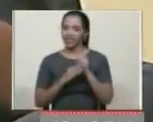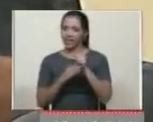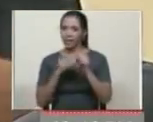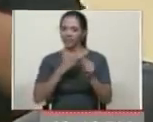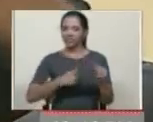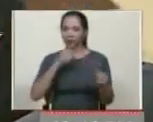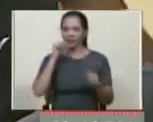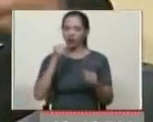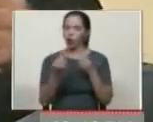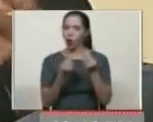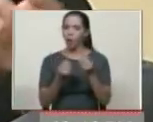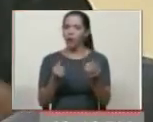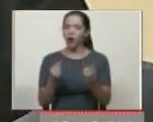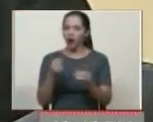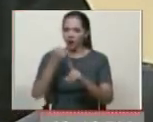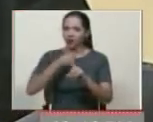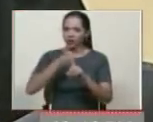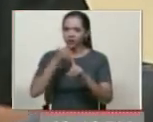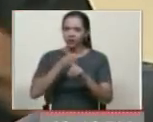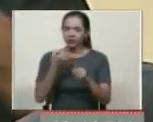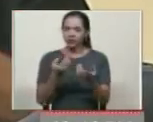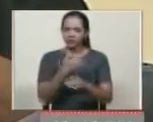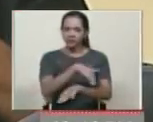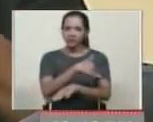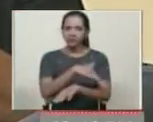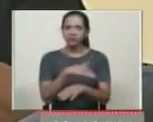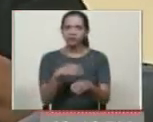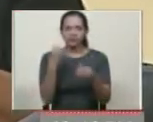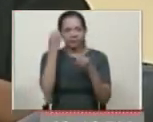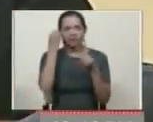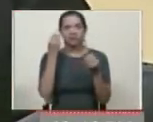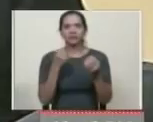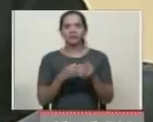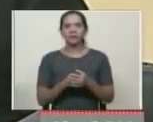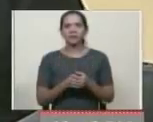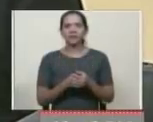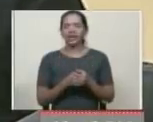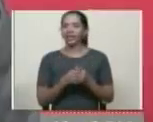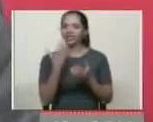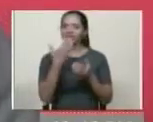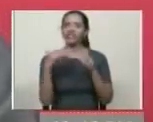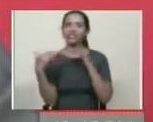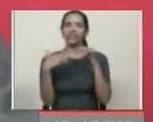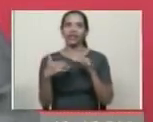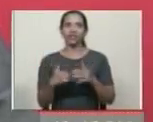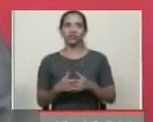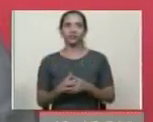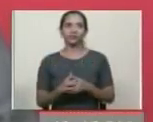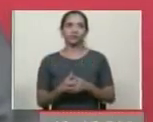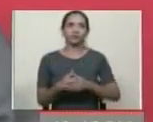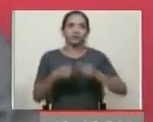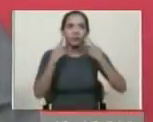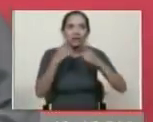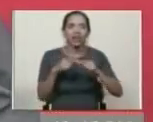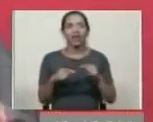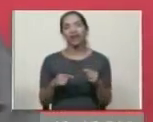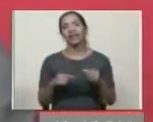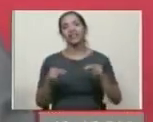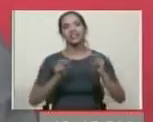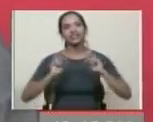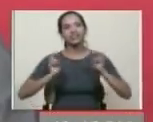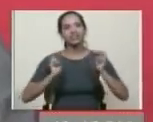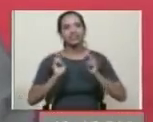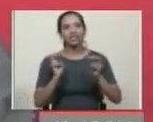¿Cómo contrarrestar eso? ¿Cómo lo ven ustedes desde la calle? Ustedes que están en ese frente de guerra. Mira, el tema del cerco mediático, nosotros tenemos las